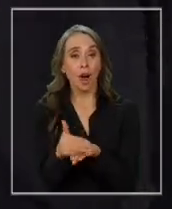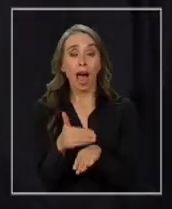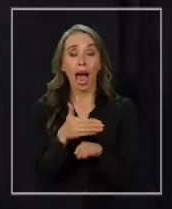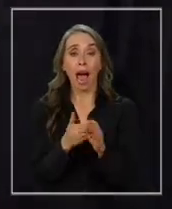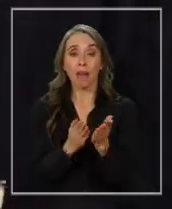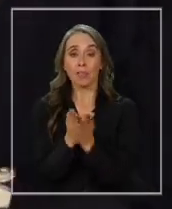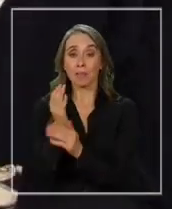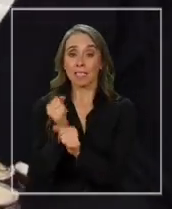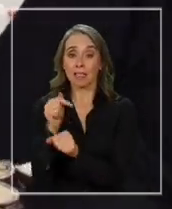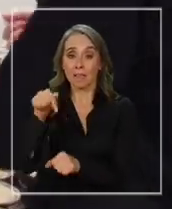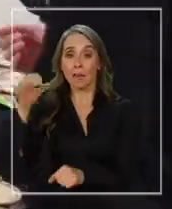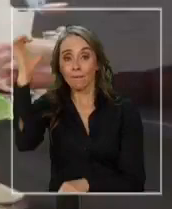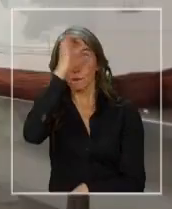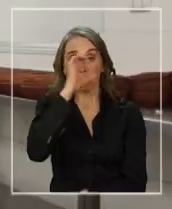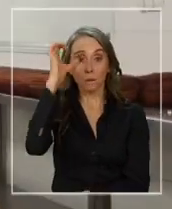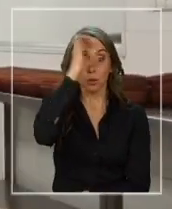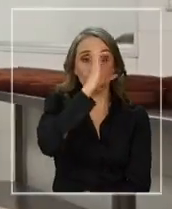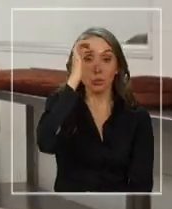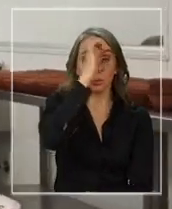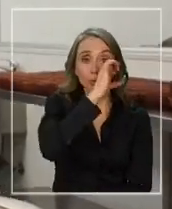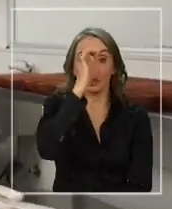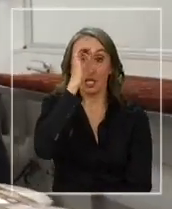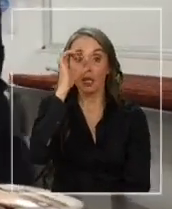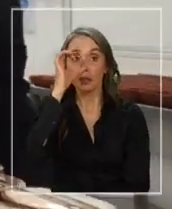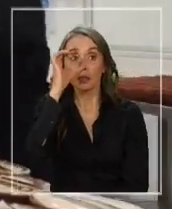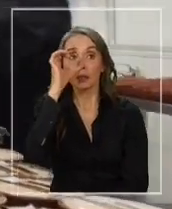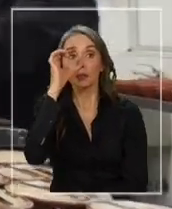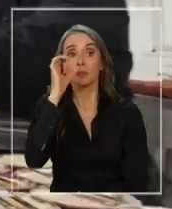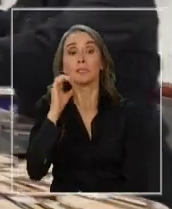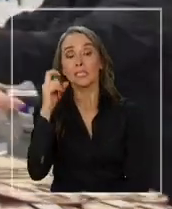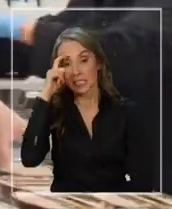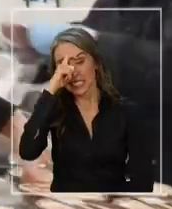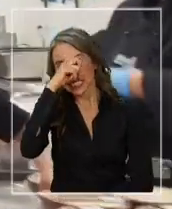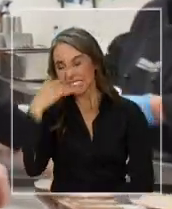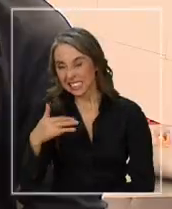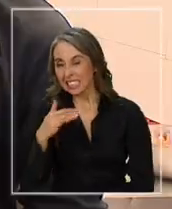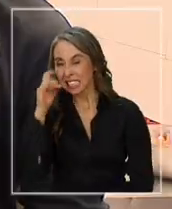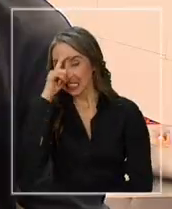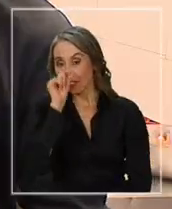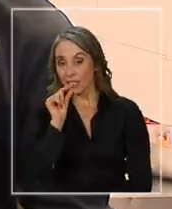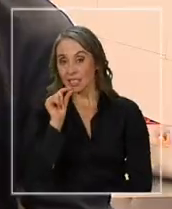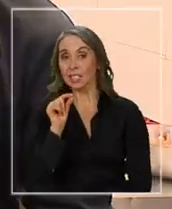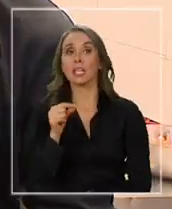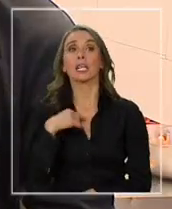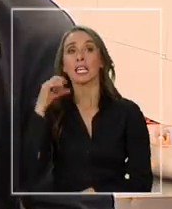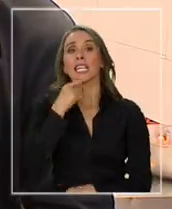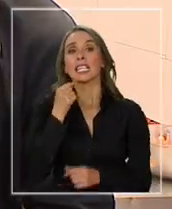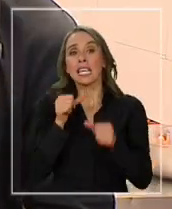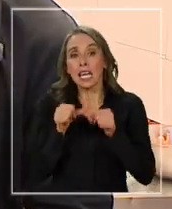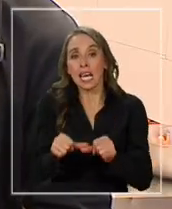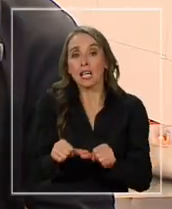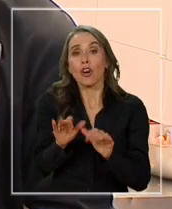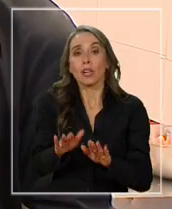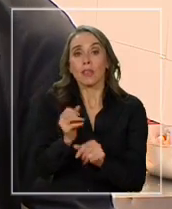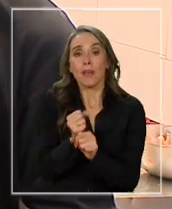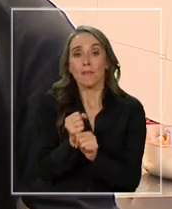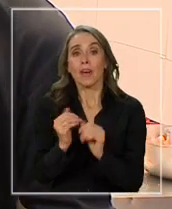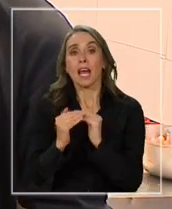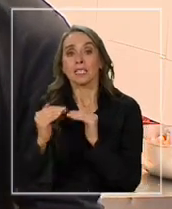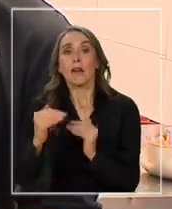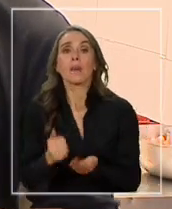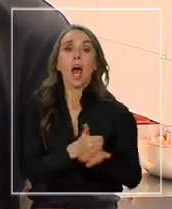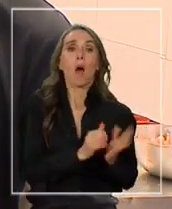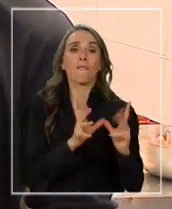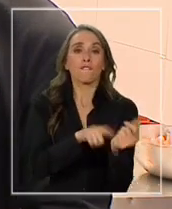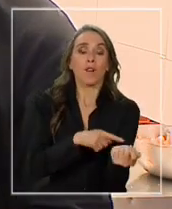comenzar aquí he buscado... Y sí, me ha costado un poco. Buscar una estabilidad y poder ayudar en la casa,